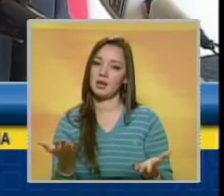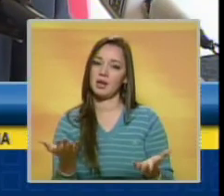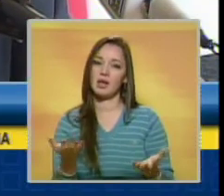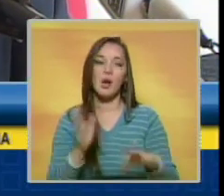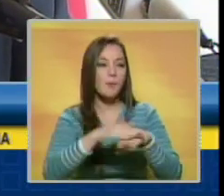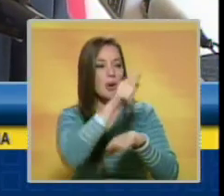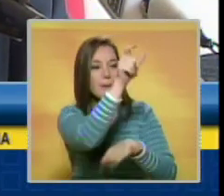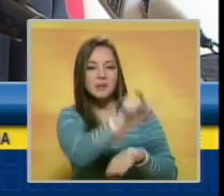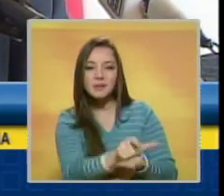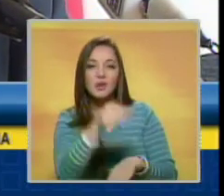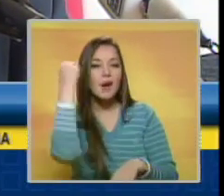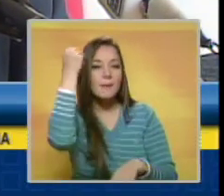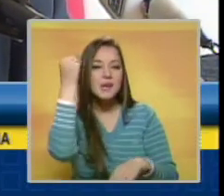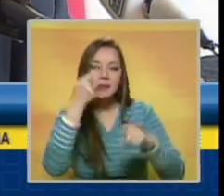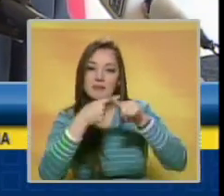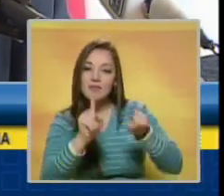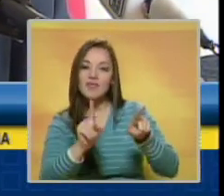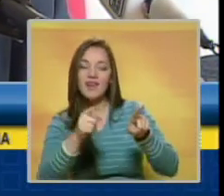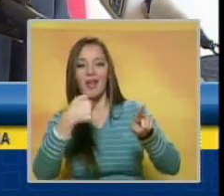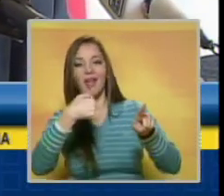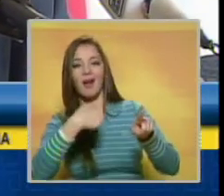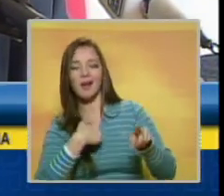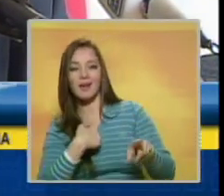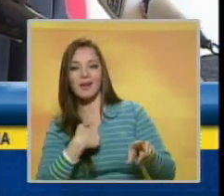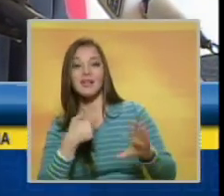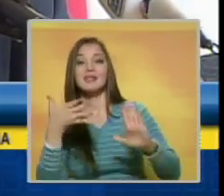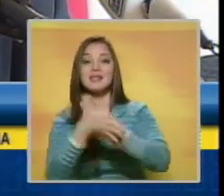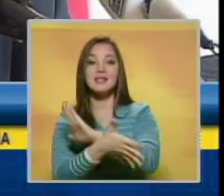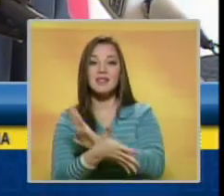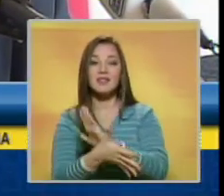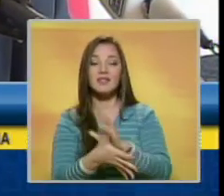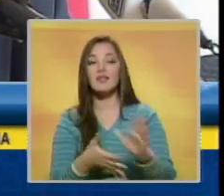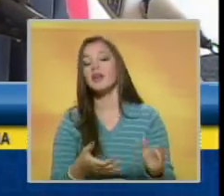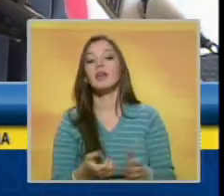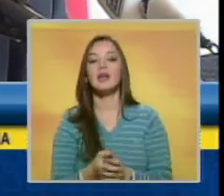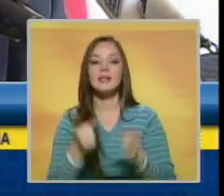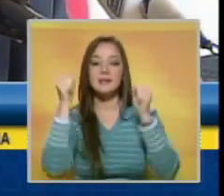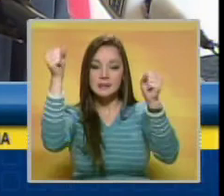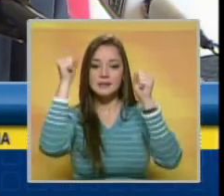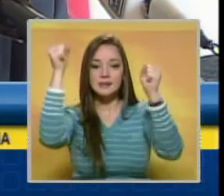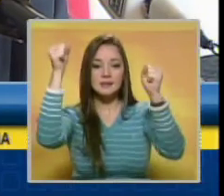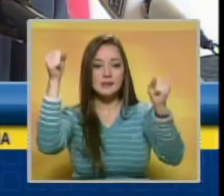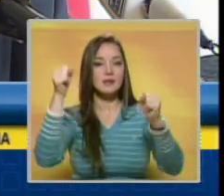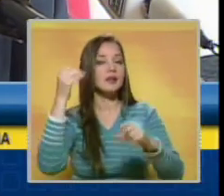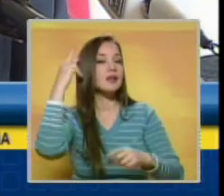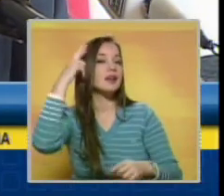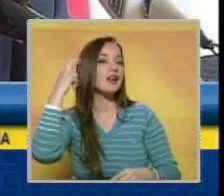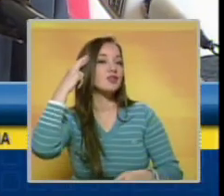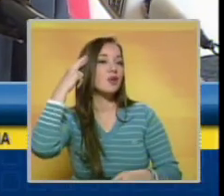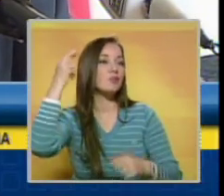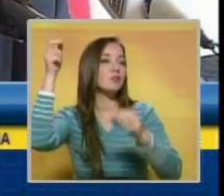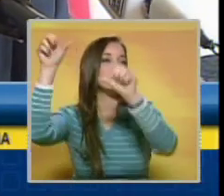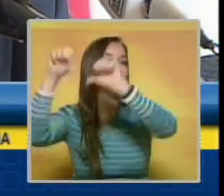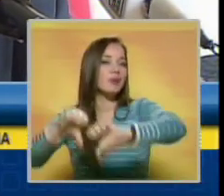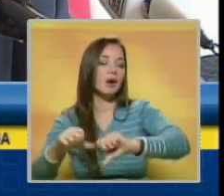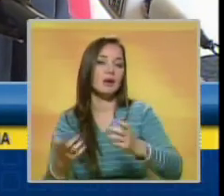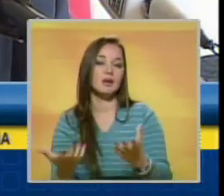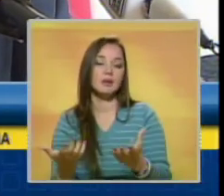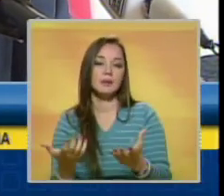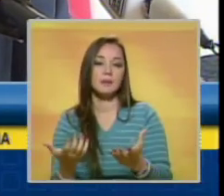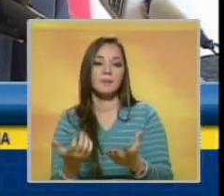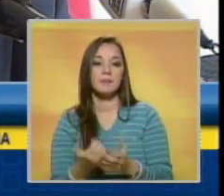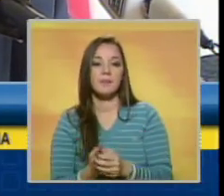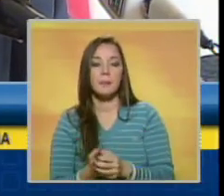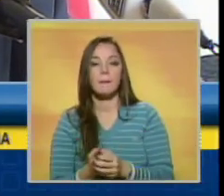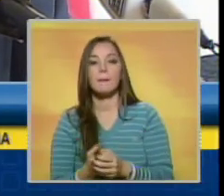contraria, incitan al fanatismo y a la irracionalidad. La crisis